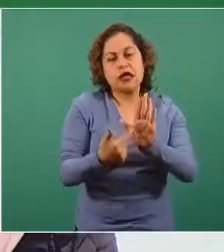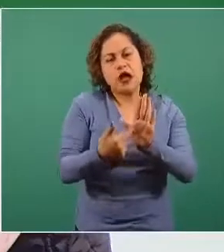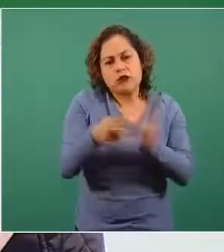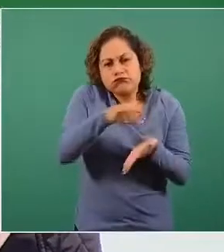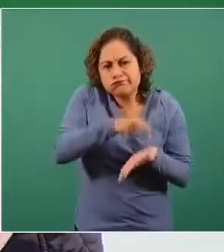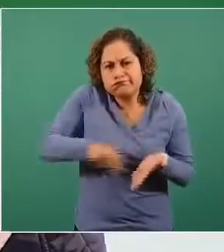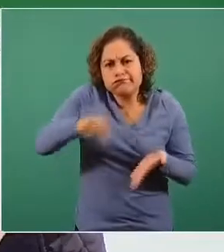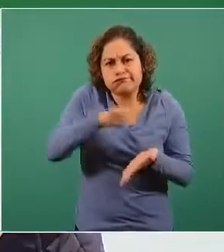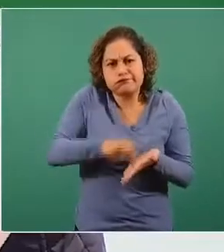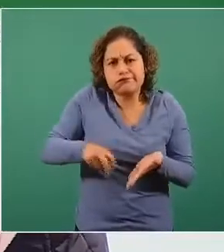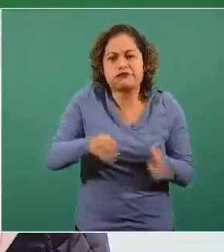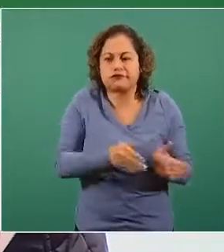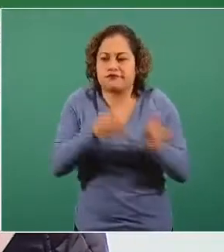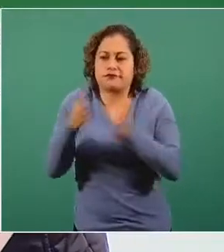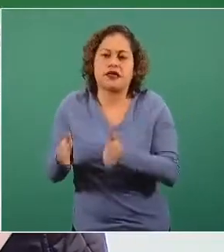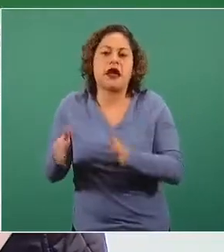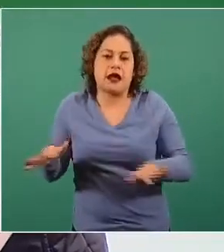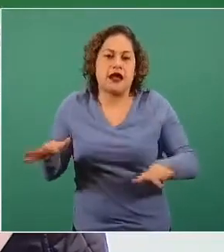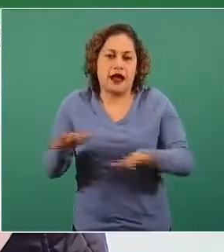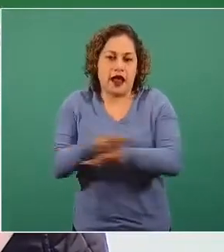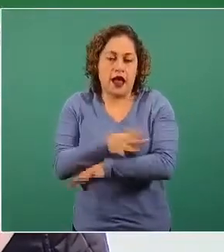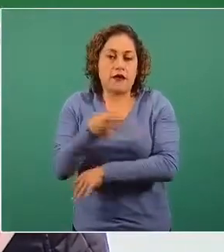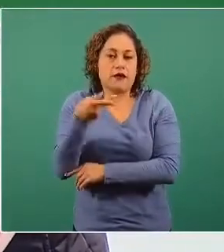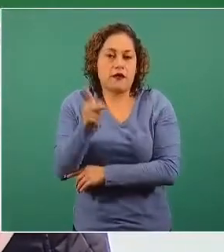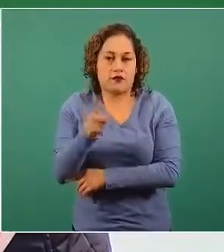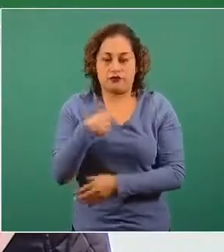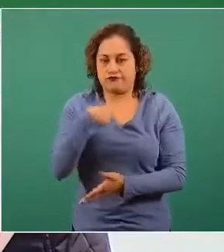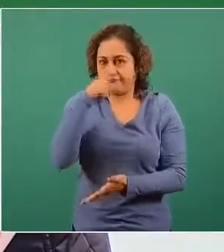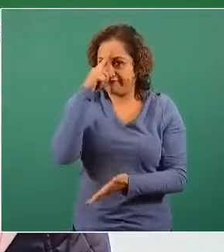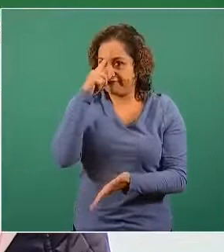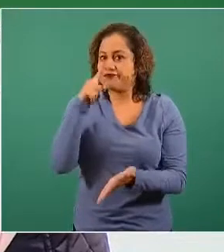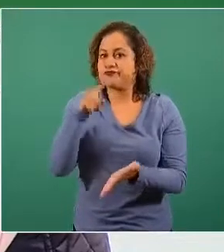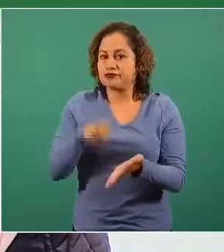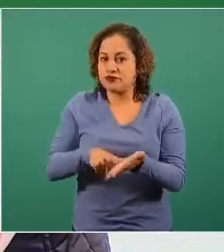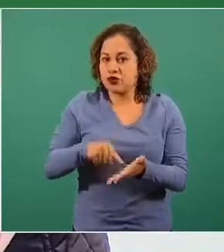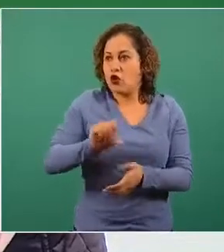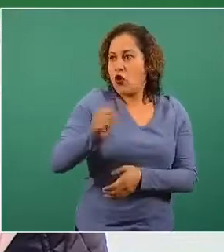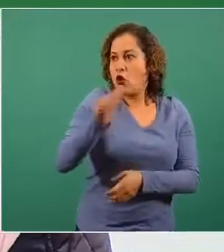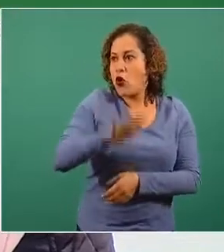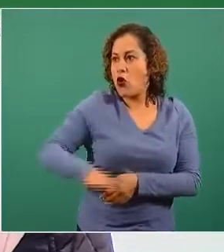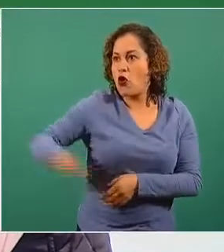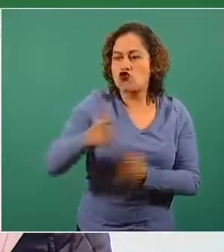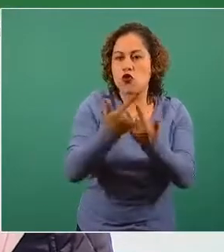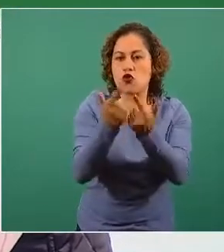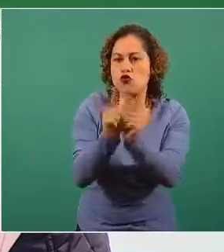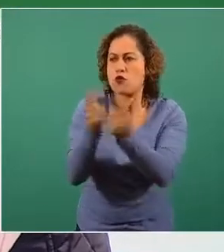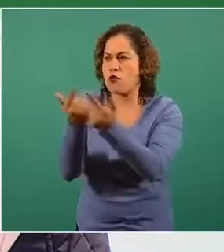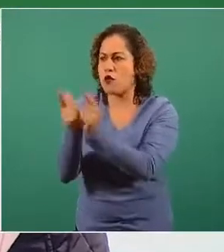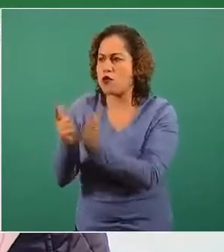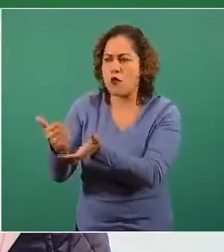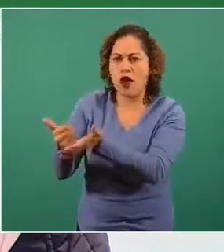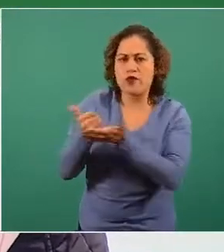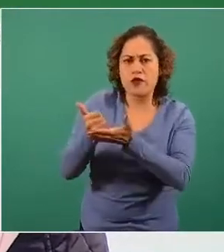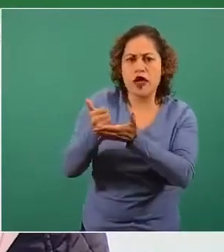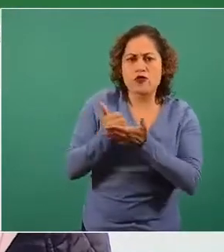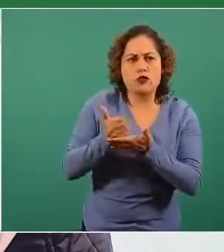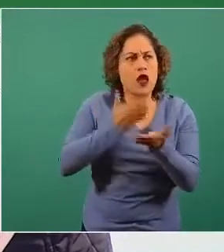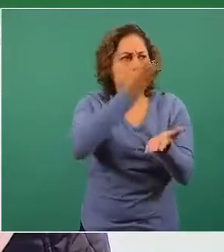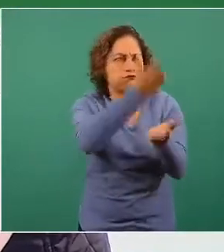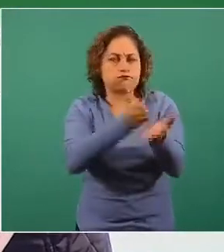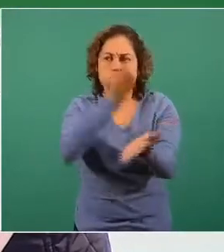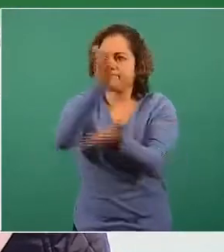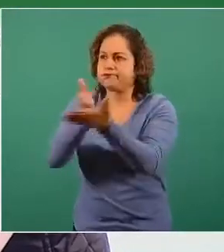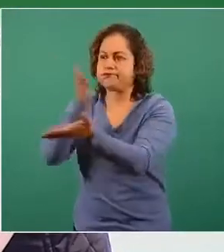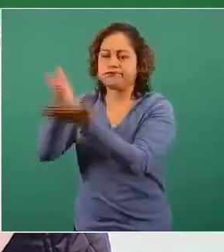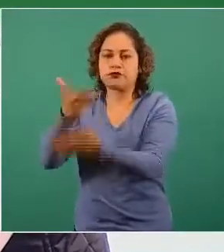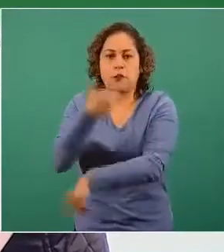pero el retraso, estoy seguro que con el apoyo de todas las brigadas de vacunación y la cantidad de vacunas que van a estar llegando,